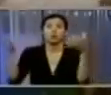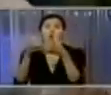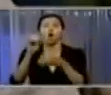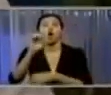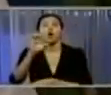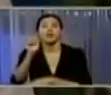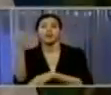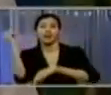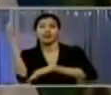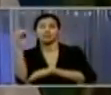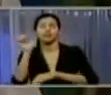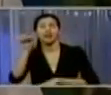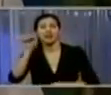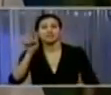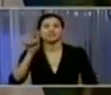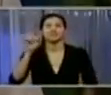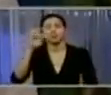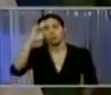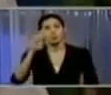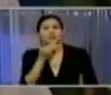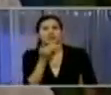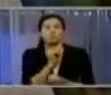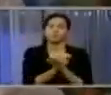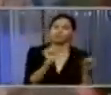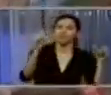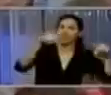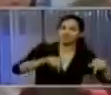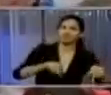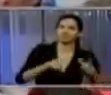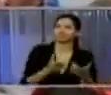OEA en República Dominicana.